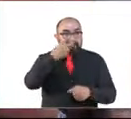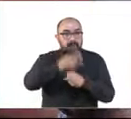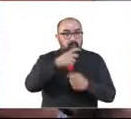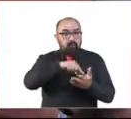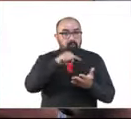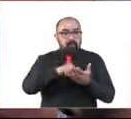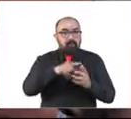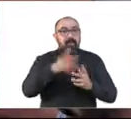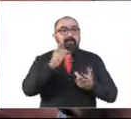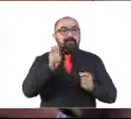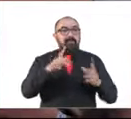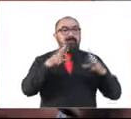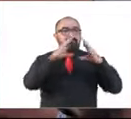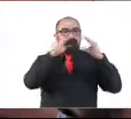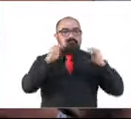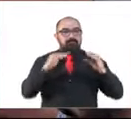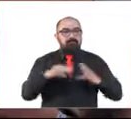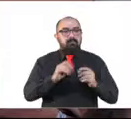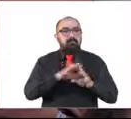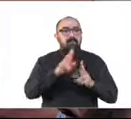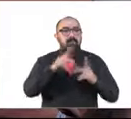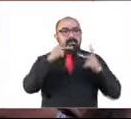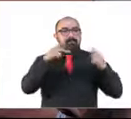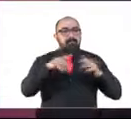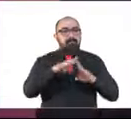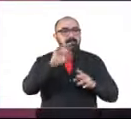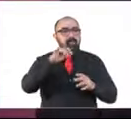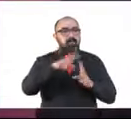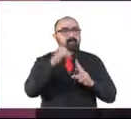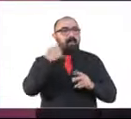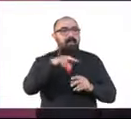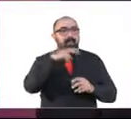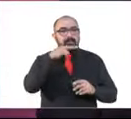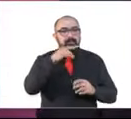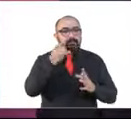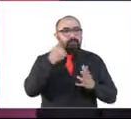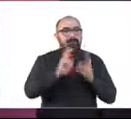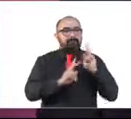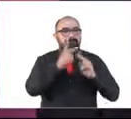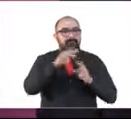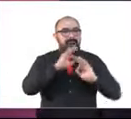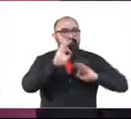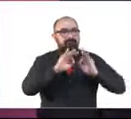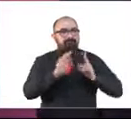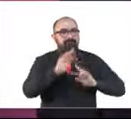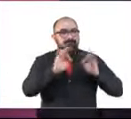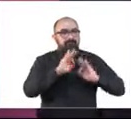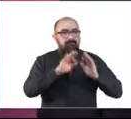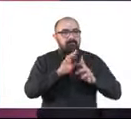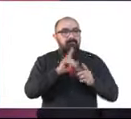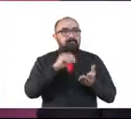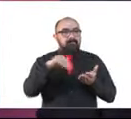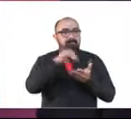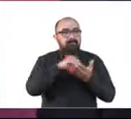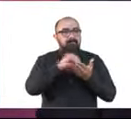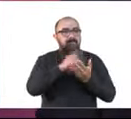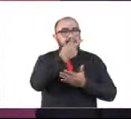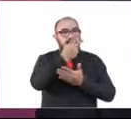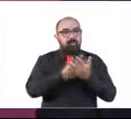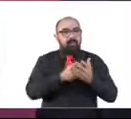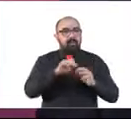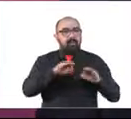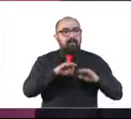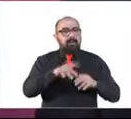cantidad de superficie que tenemos. Todo eso es gracias, pues, a este apoyo que estamos dando a través del programa Altépetl, que sin